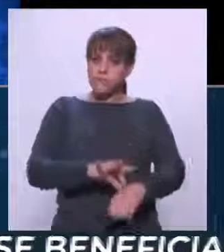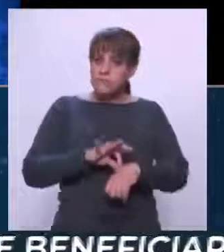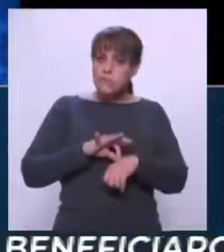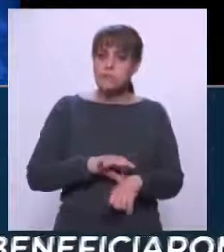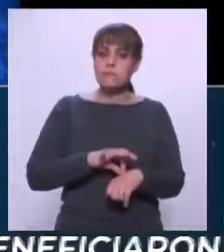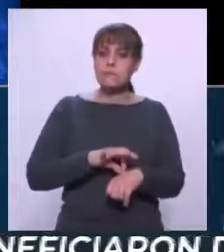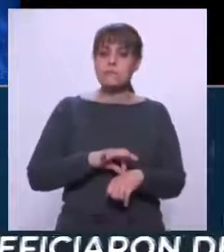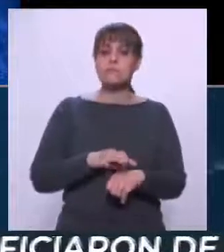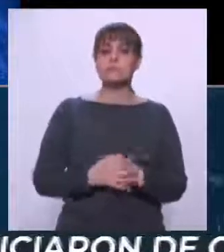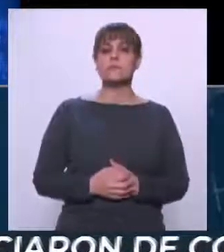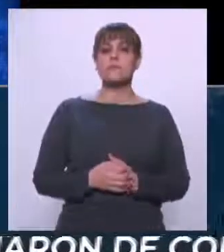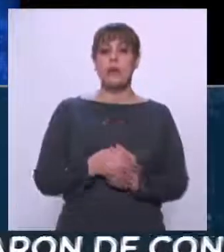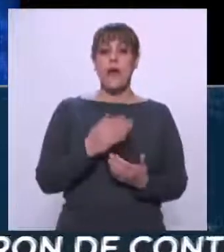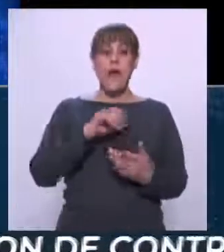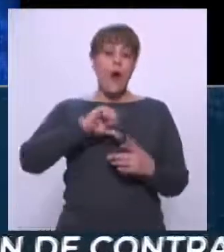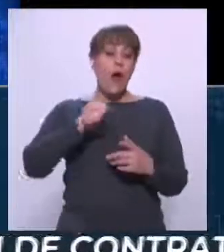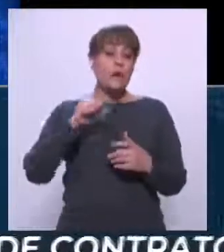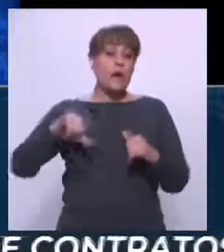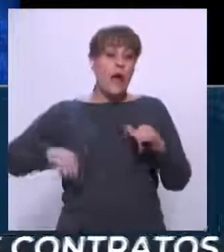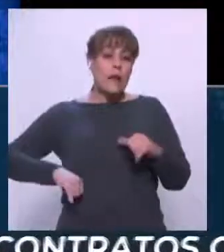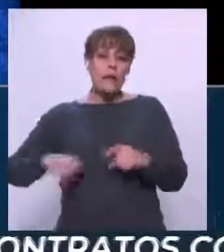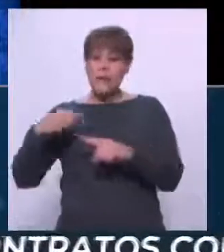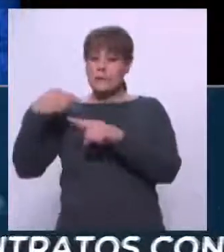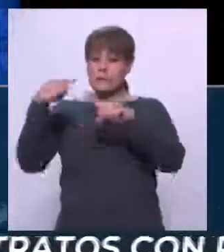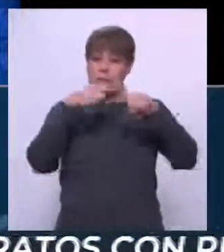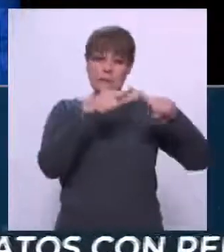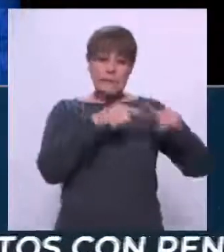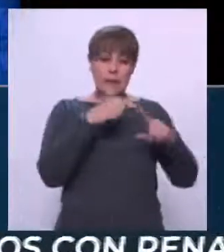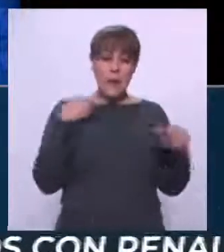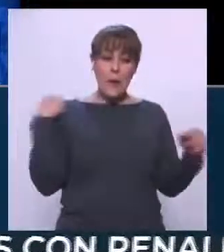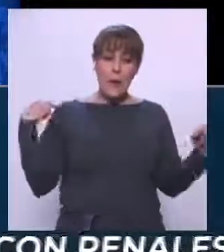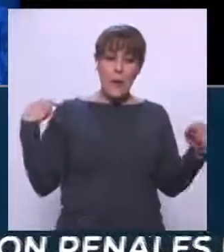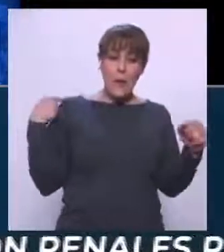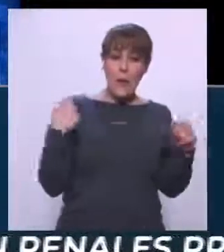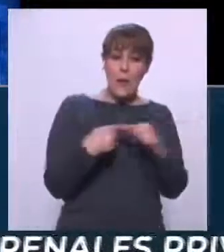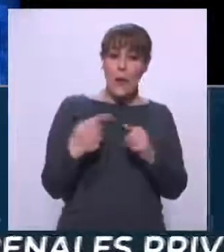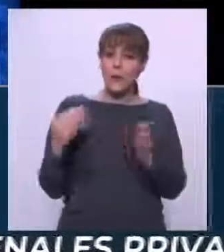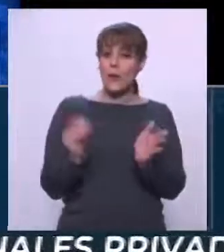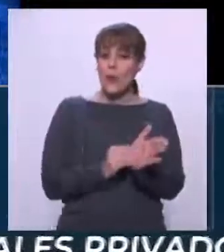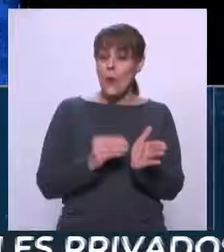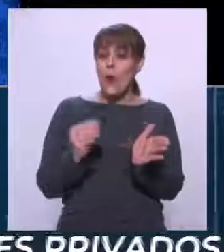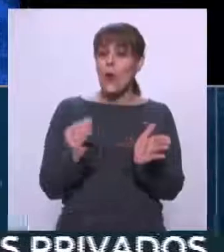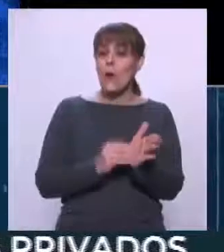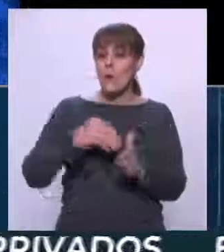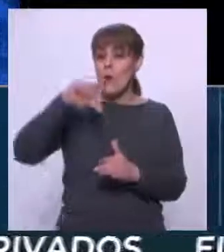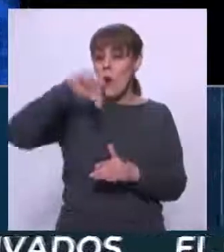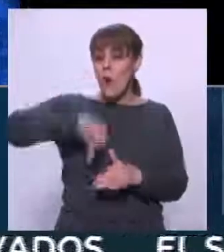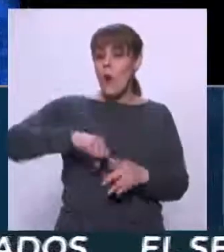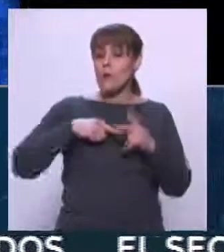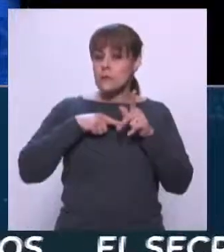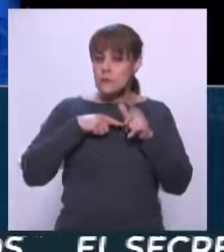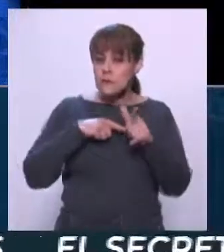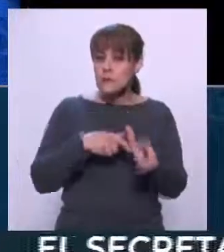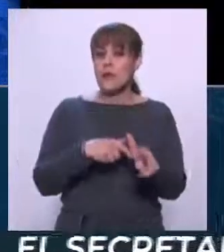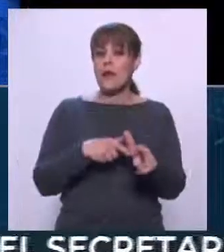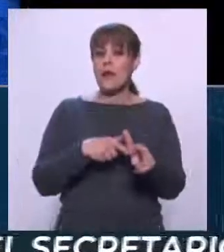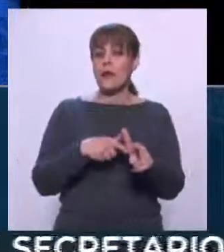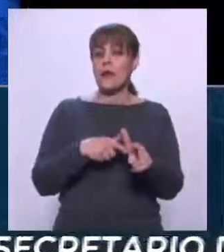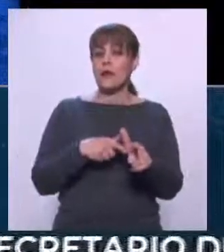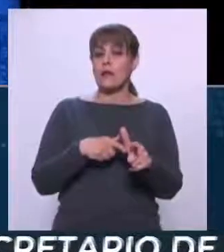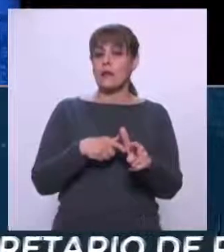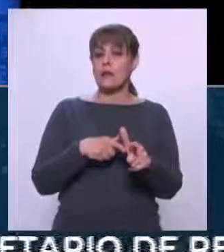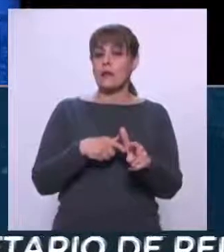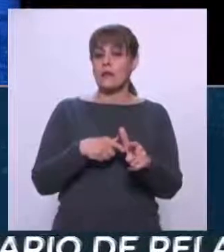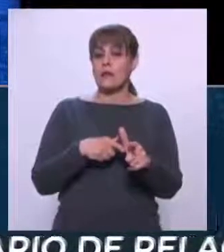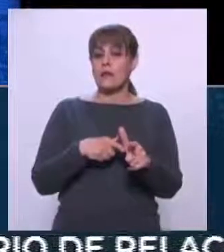efectivamente, todos los intereses que hasta la fecha siguen hoy articulando eso que